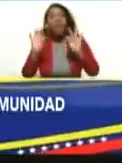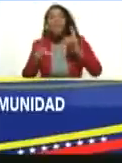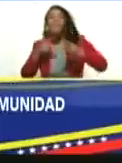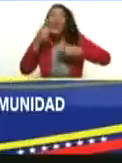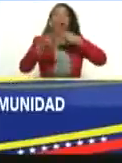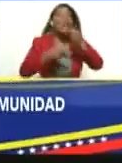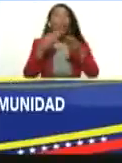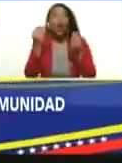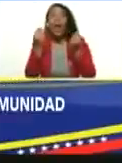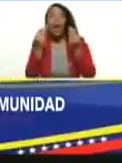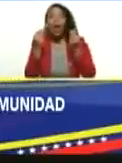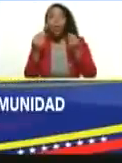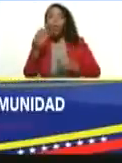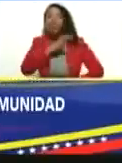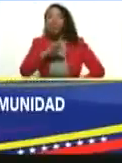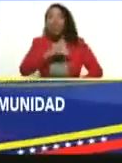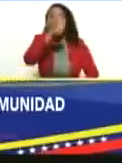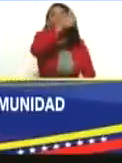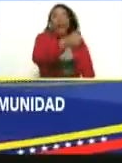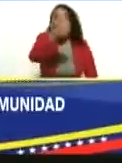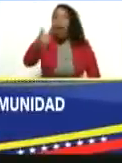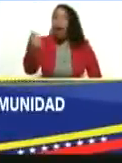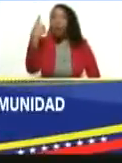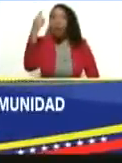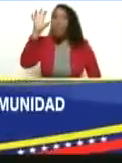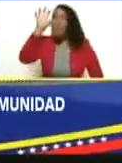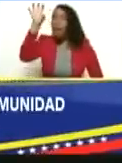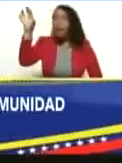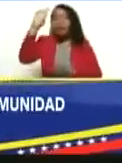económicos y sociales de cada país respetando